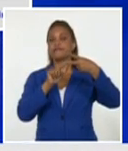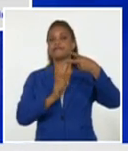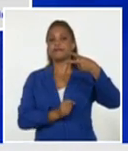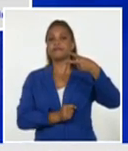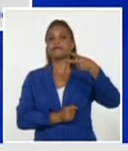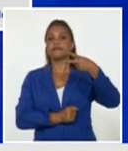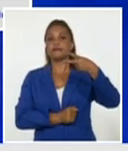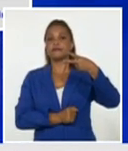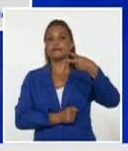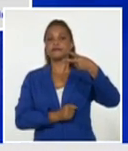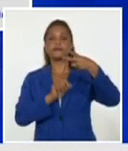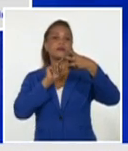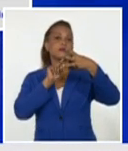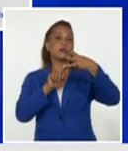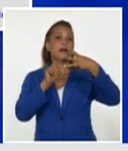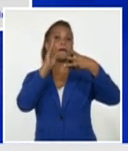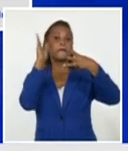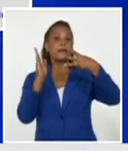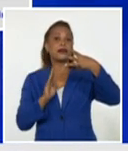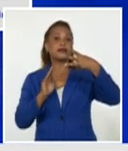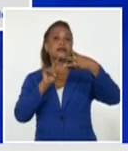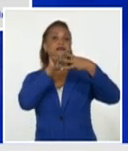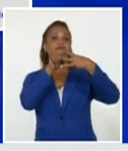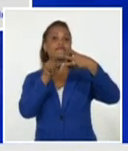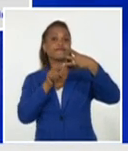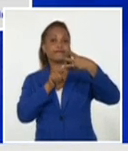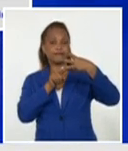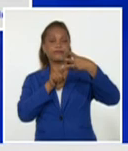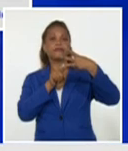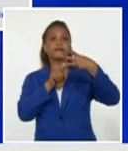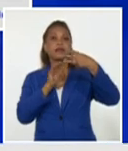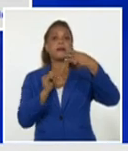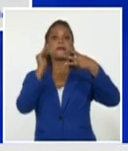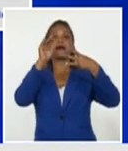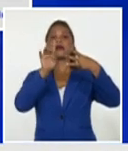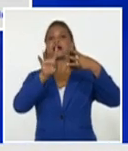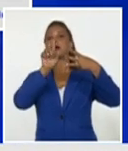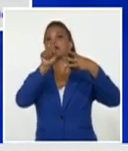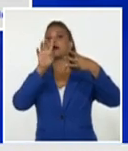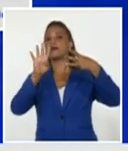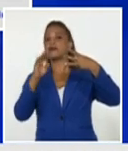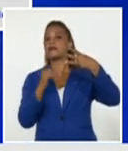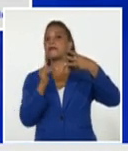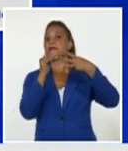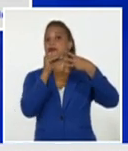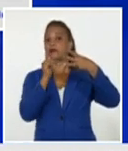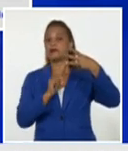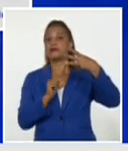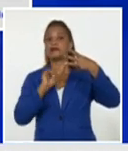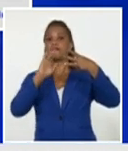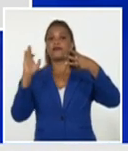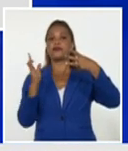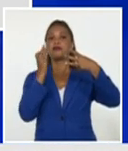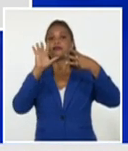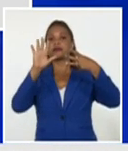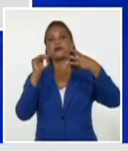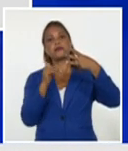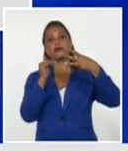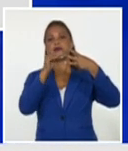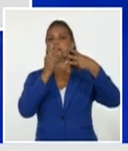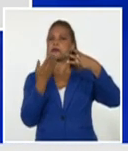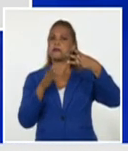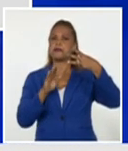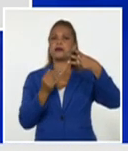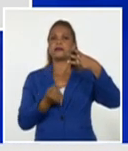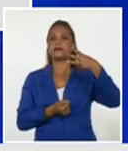casos, Brasil en tercer lugar con más de 14 millones, Francia con más de 5,5 millones y